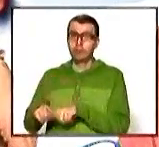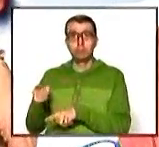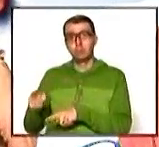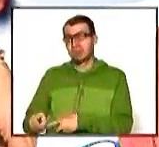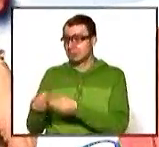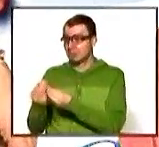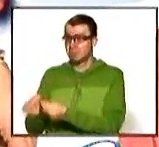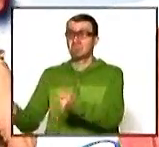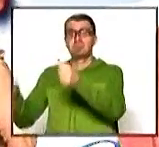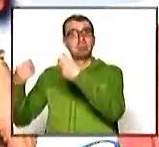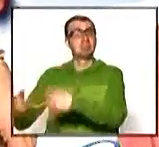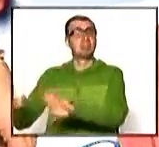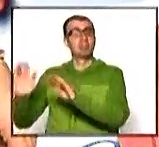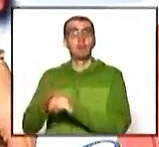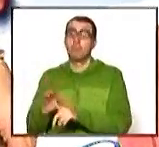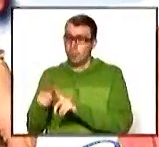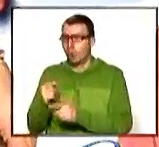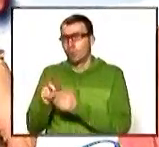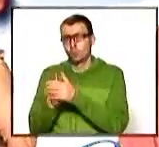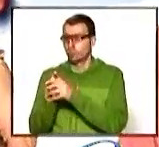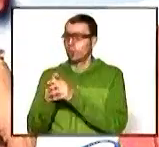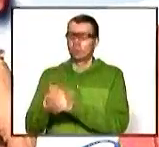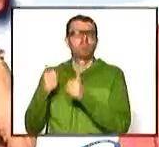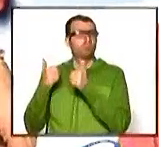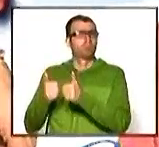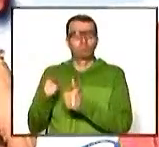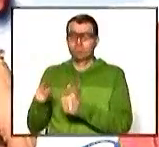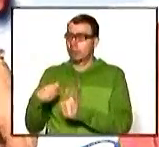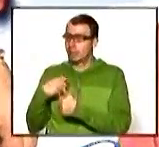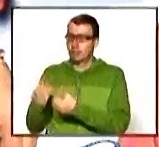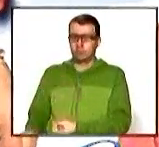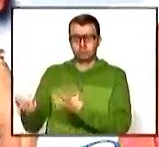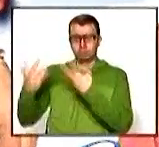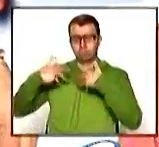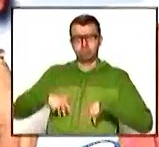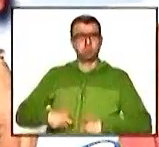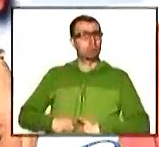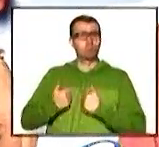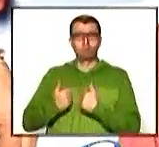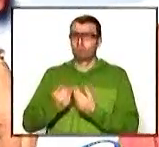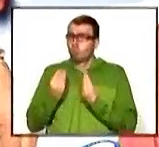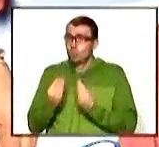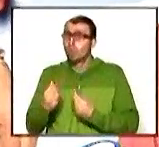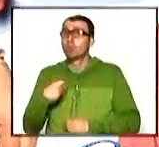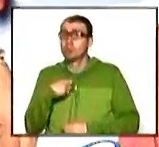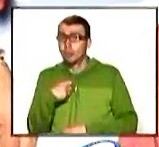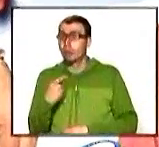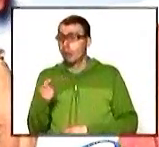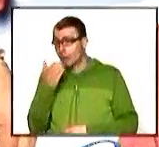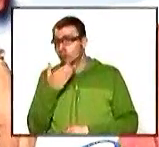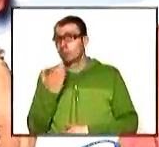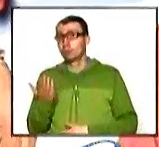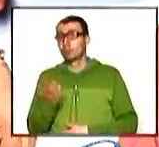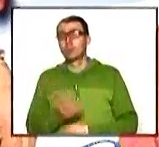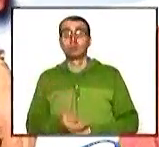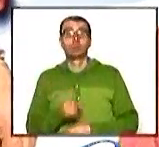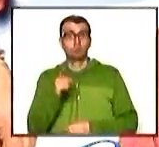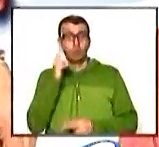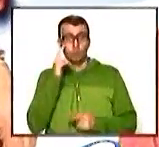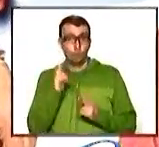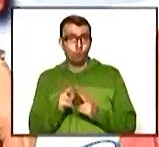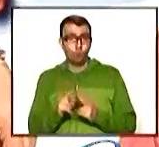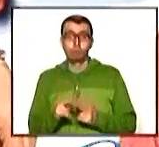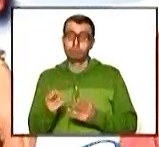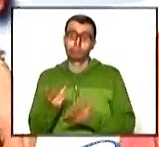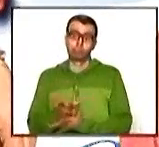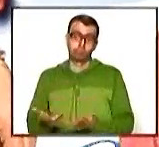tantas propiedades. Entonces estaremos haciendo varios programas para que ustedes conozcan y puedan utilizarlas para